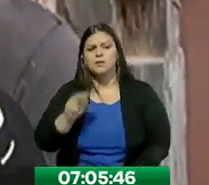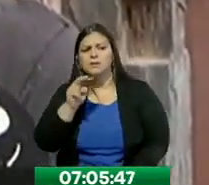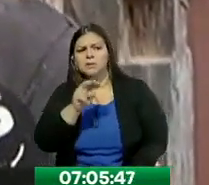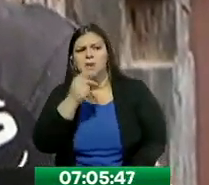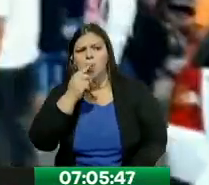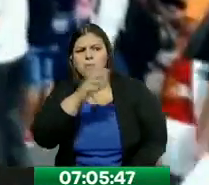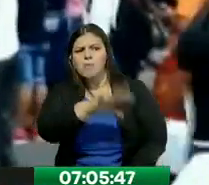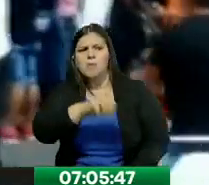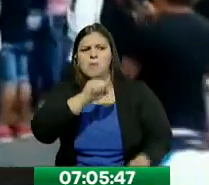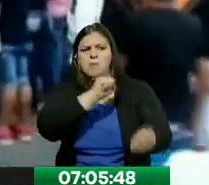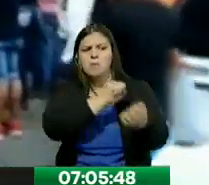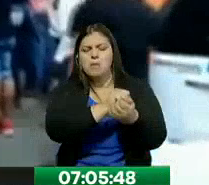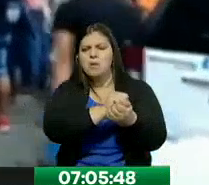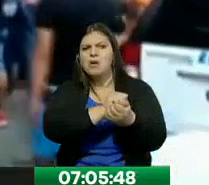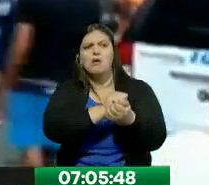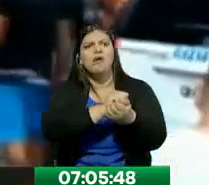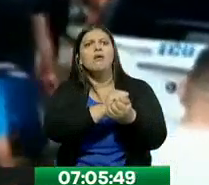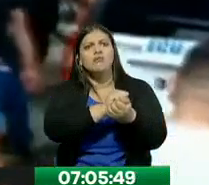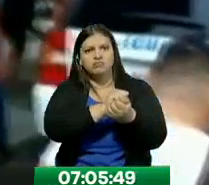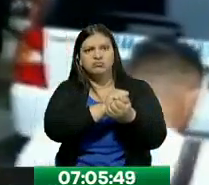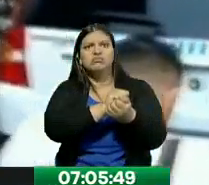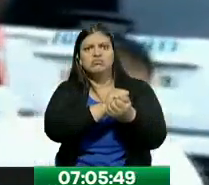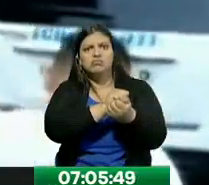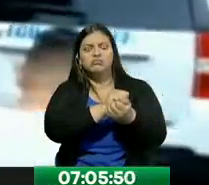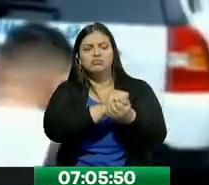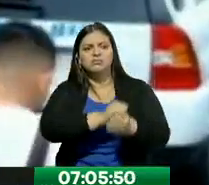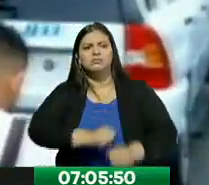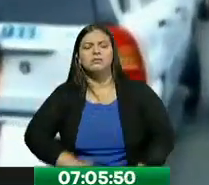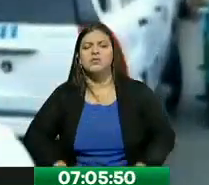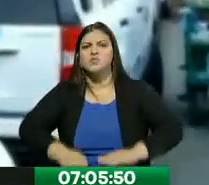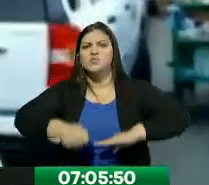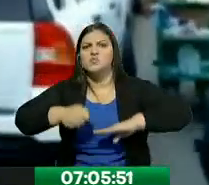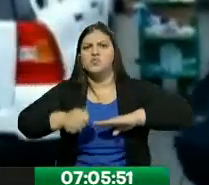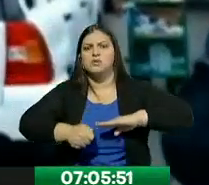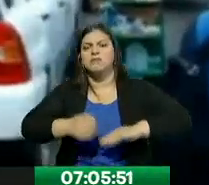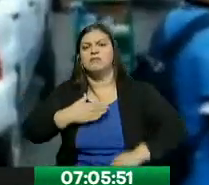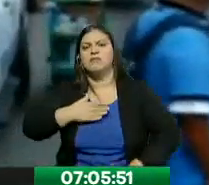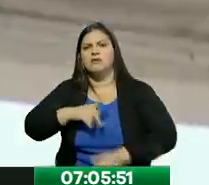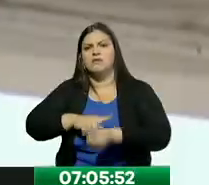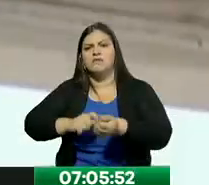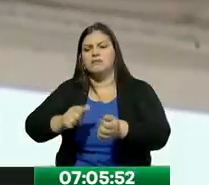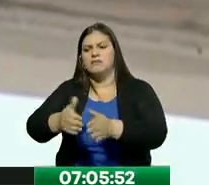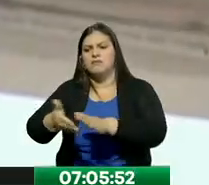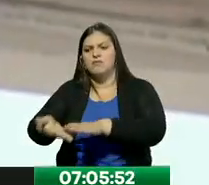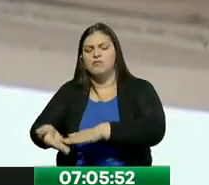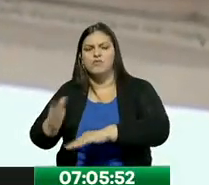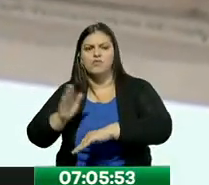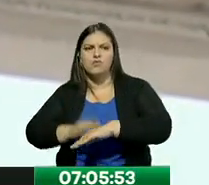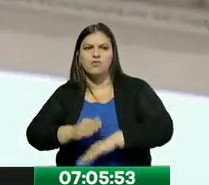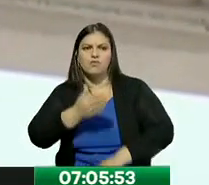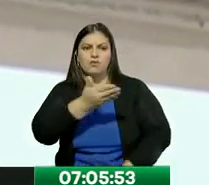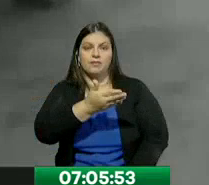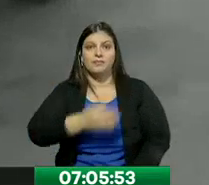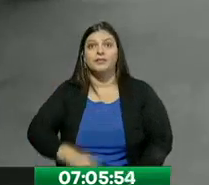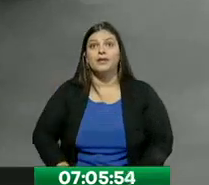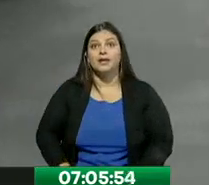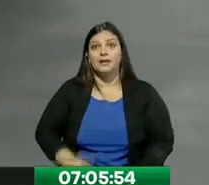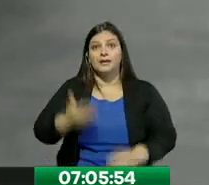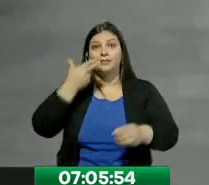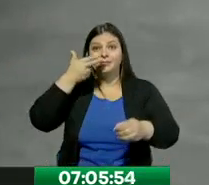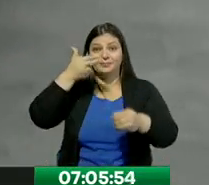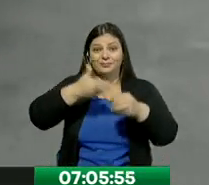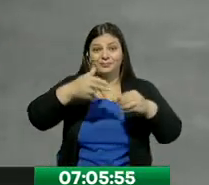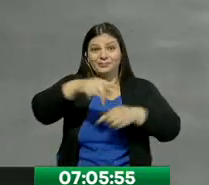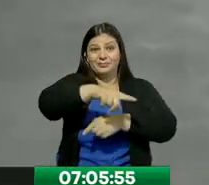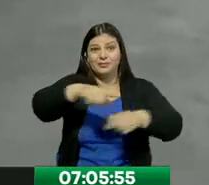mi hermana viva. Ahora le ordenaron prisión preventiva por el supuesto delito de femicidio. Los videos de la gasolinera que se encuentra a la salida de ese